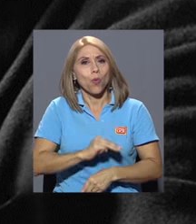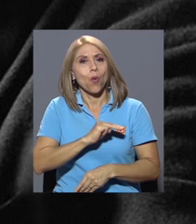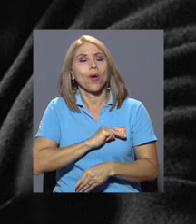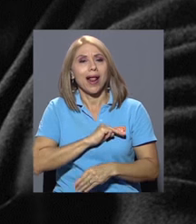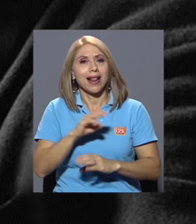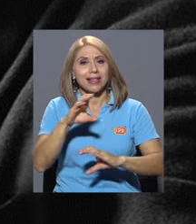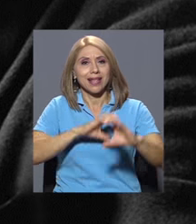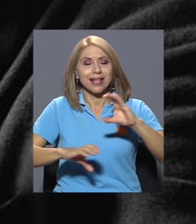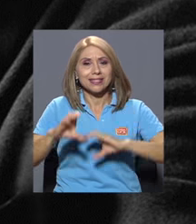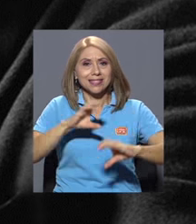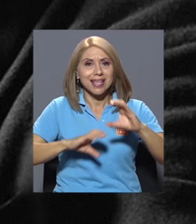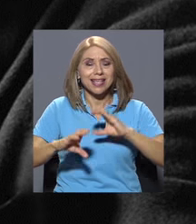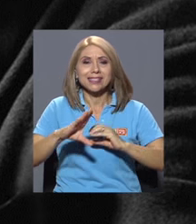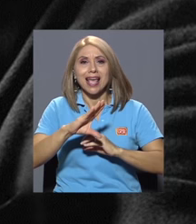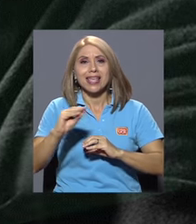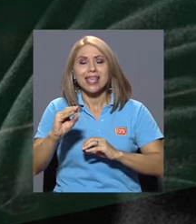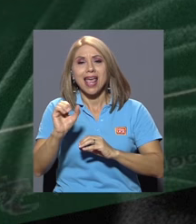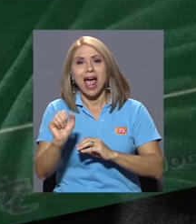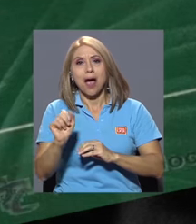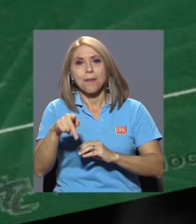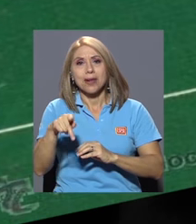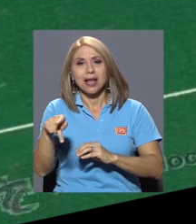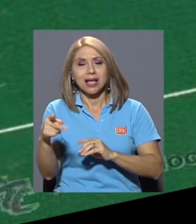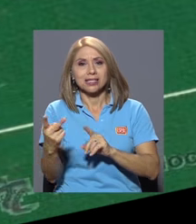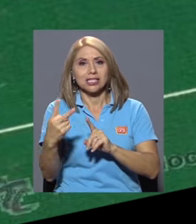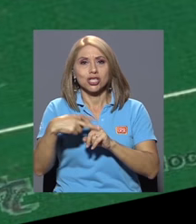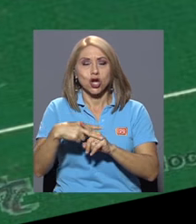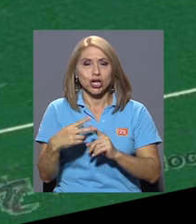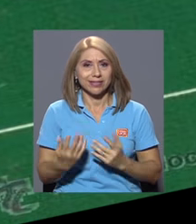la ciencia y de las aplicaciones.